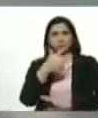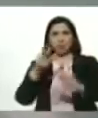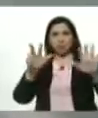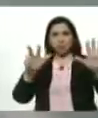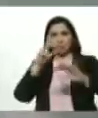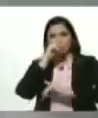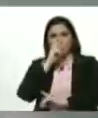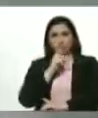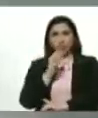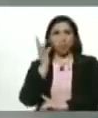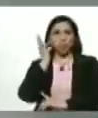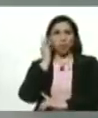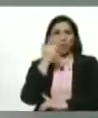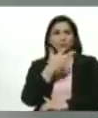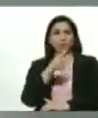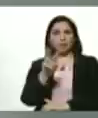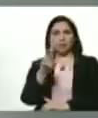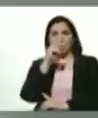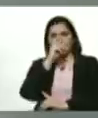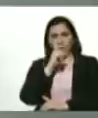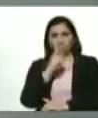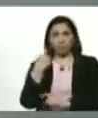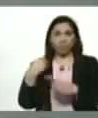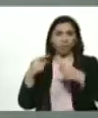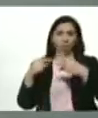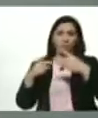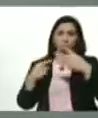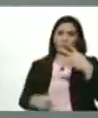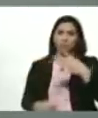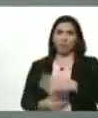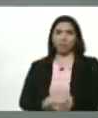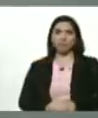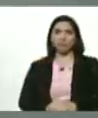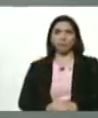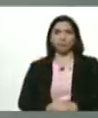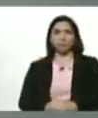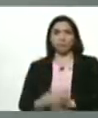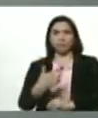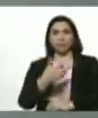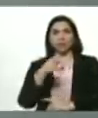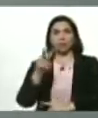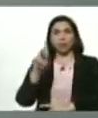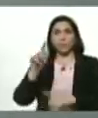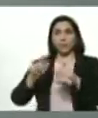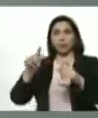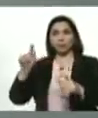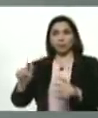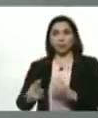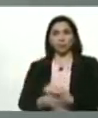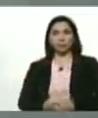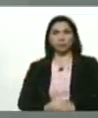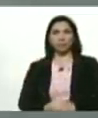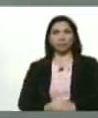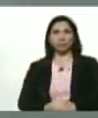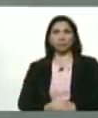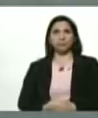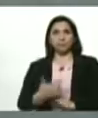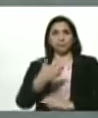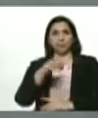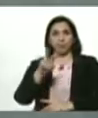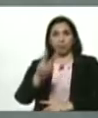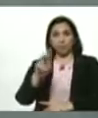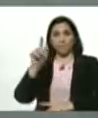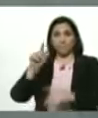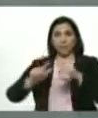años mujer de 22 años y así va 32 casos 32